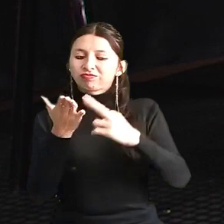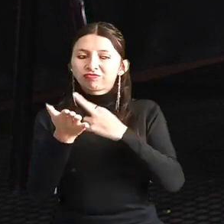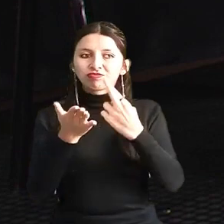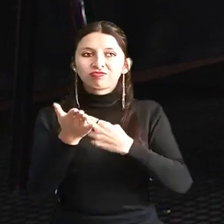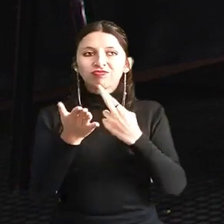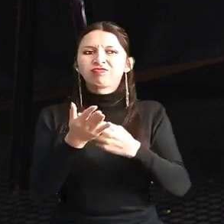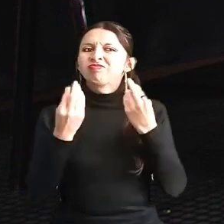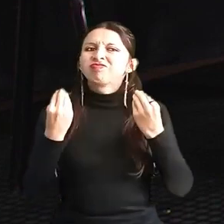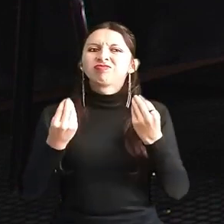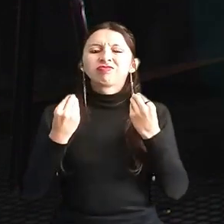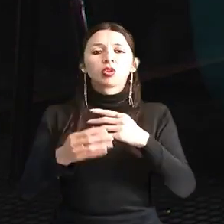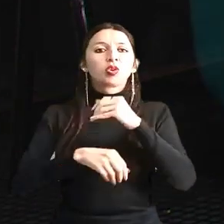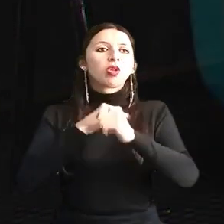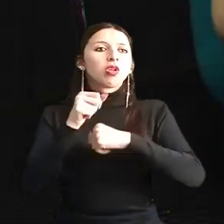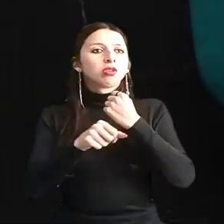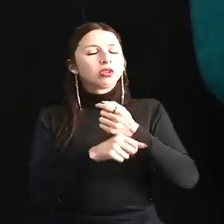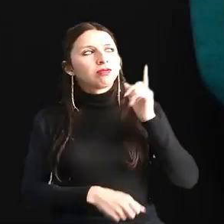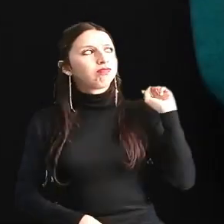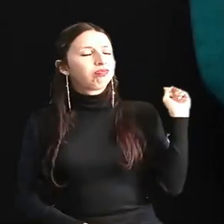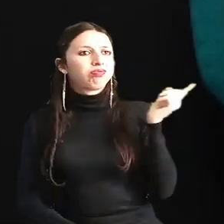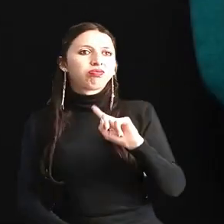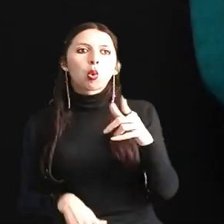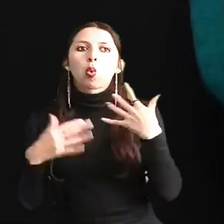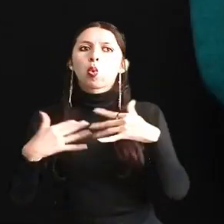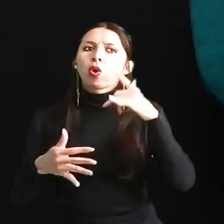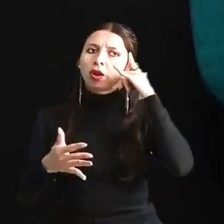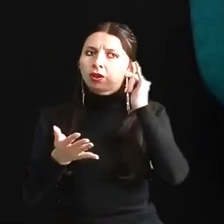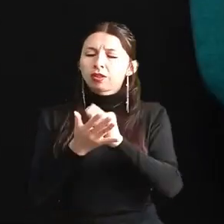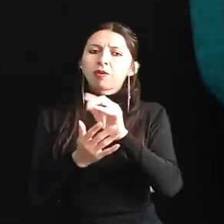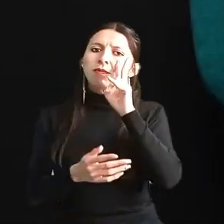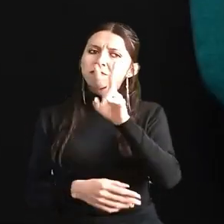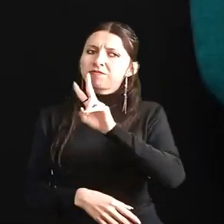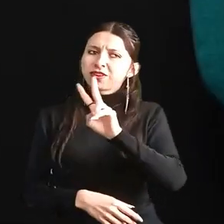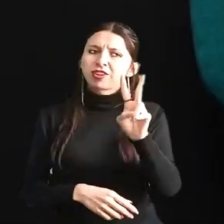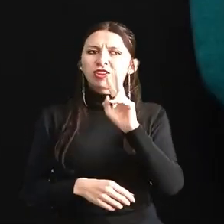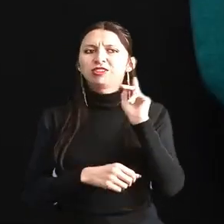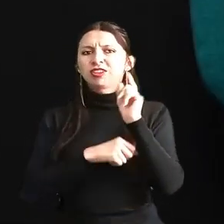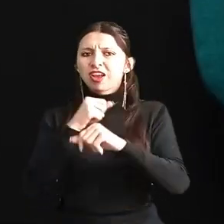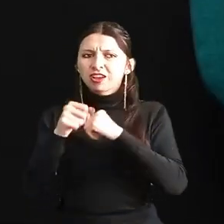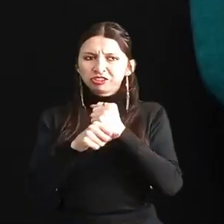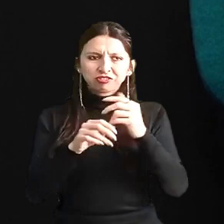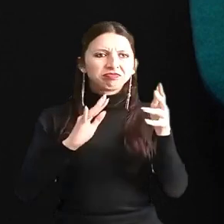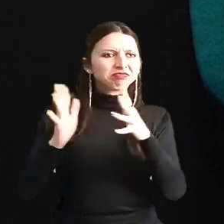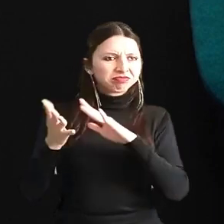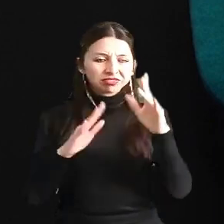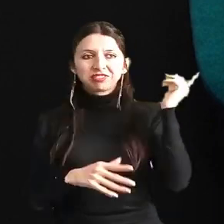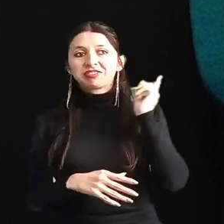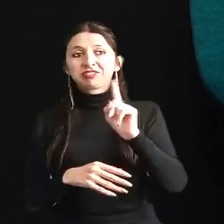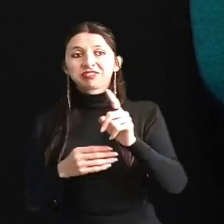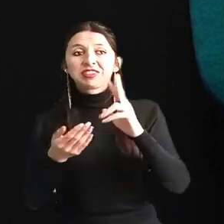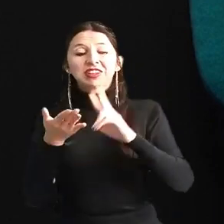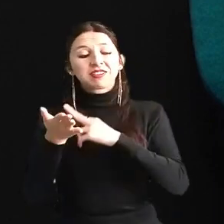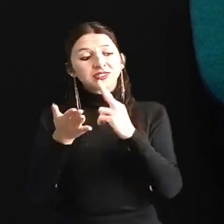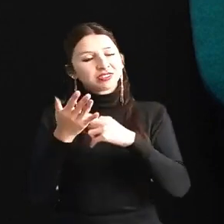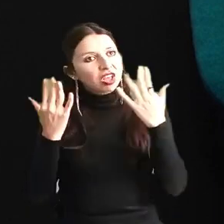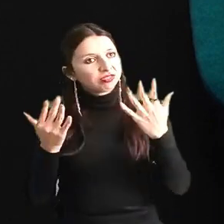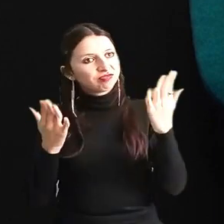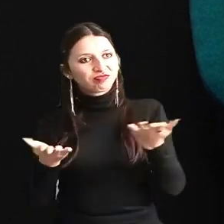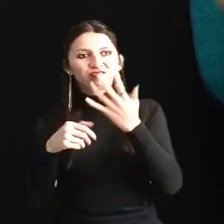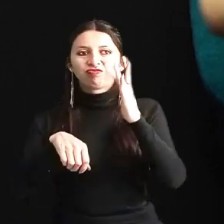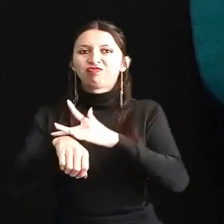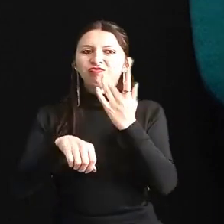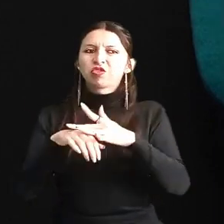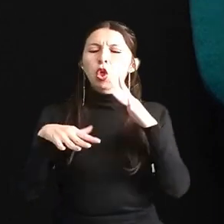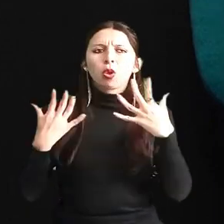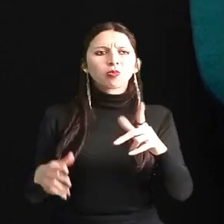esta revista que lleva ya muchísimos años creería que alrededor de 22 años ya además que se le ha dado ese impulso también desde su